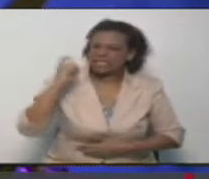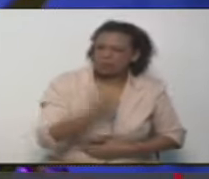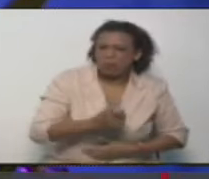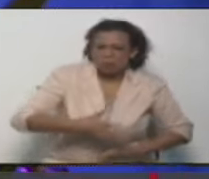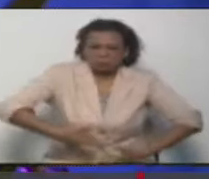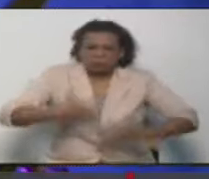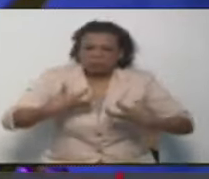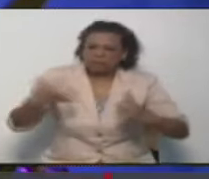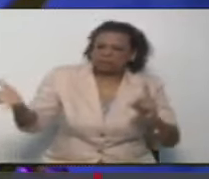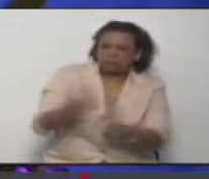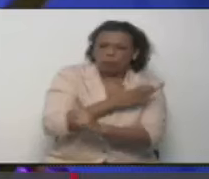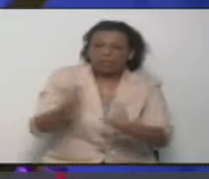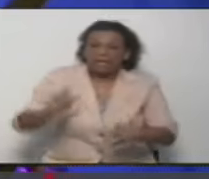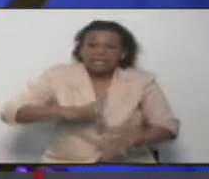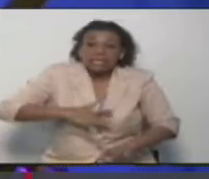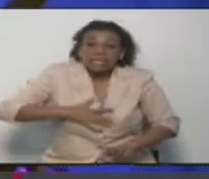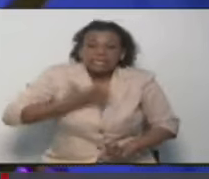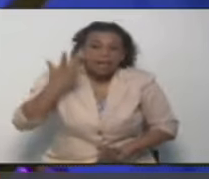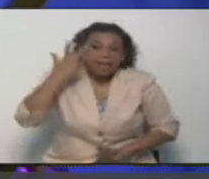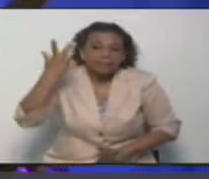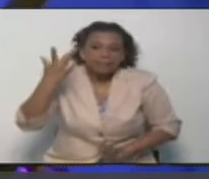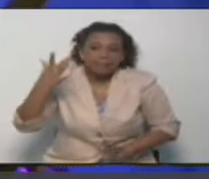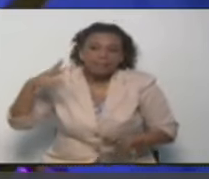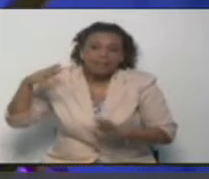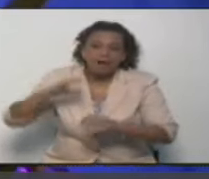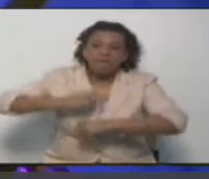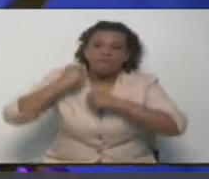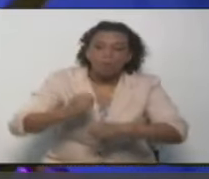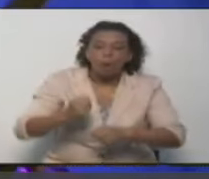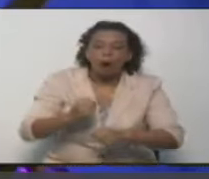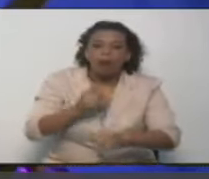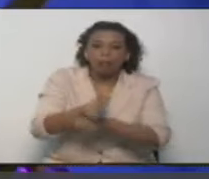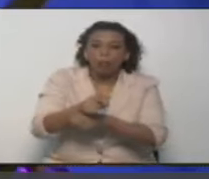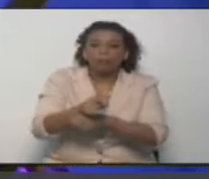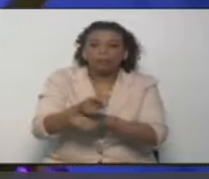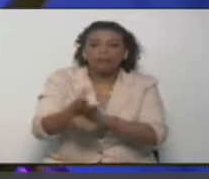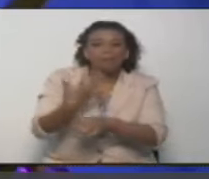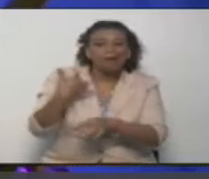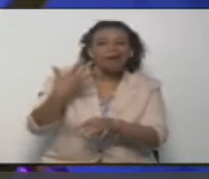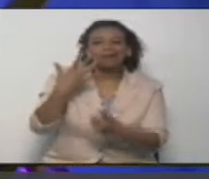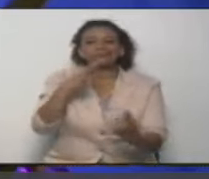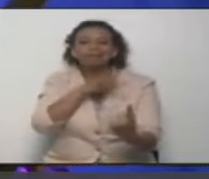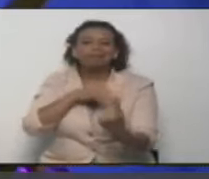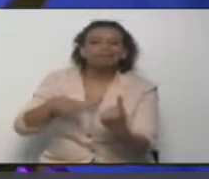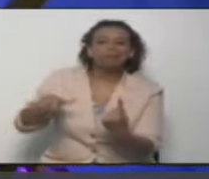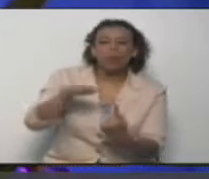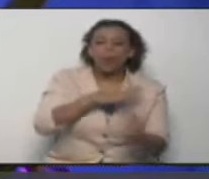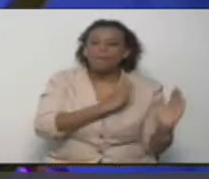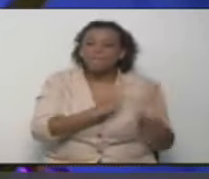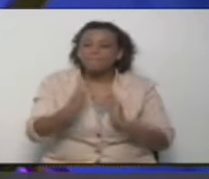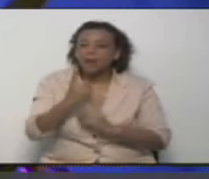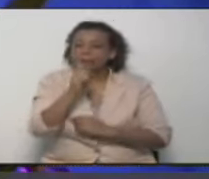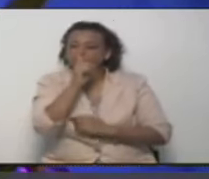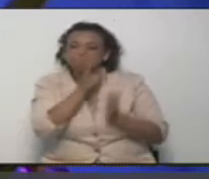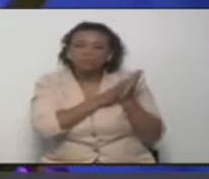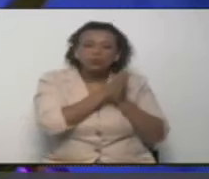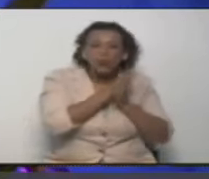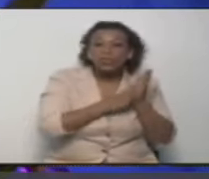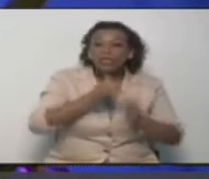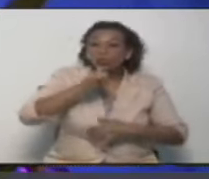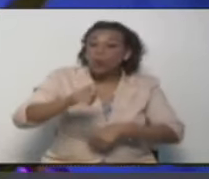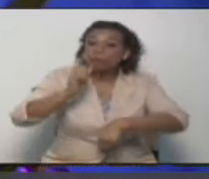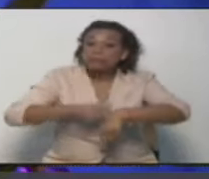de violencia que se pretendió imponer. Detrás de toda esta movida, de todo este plan que fue denunciado a